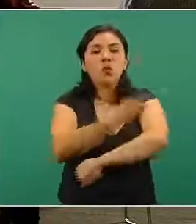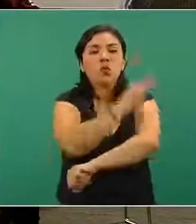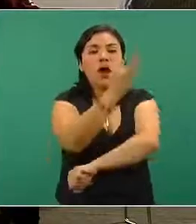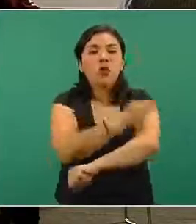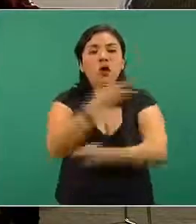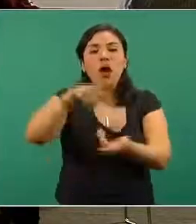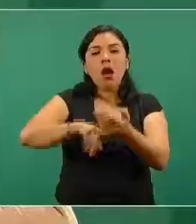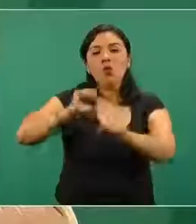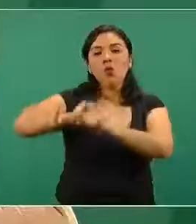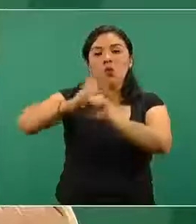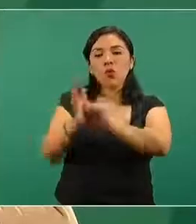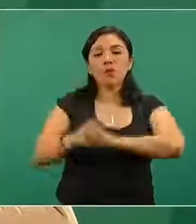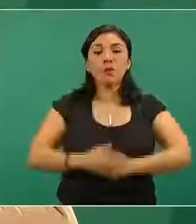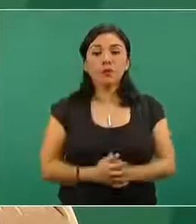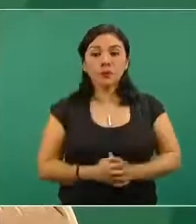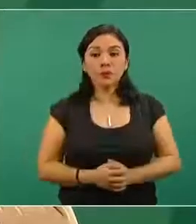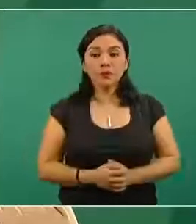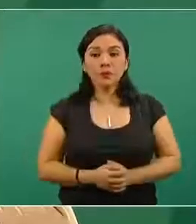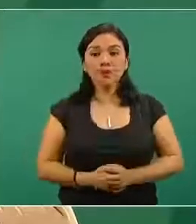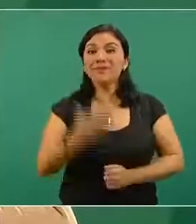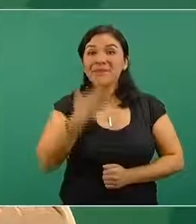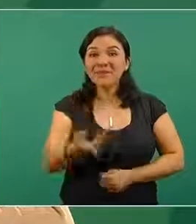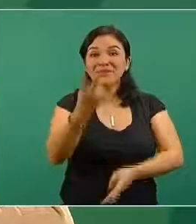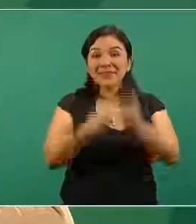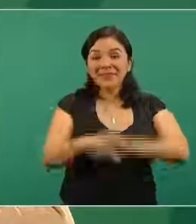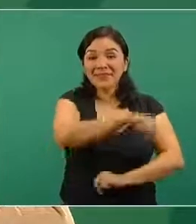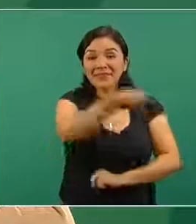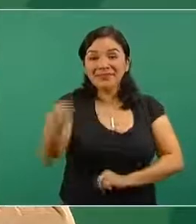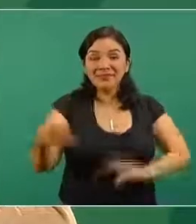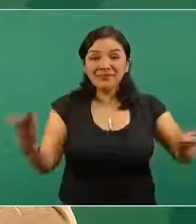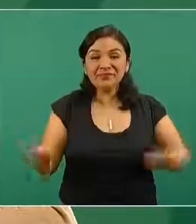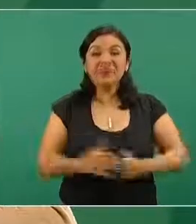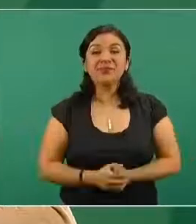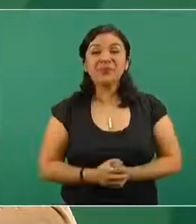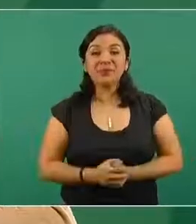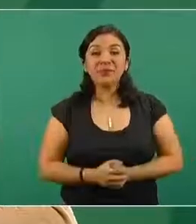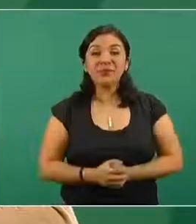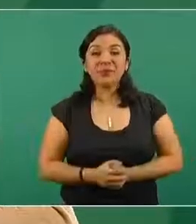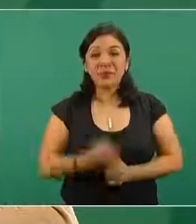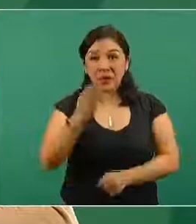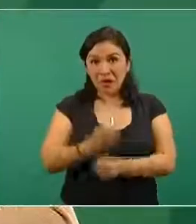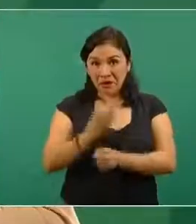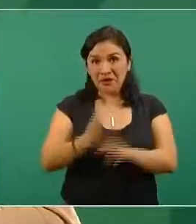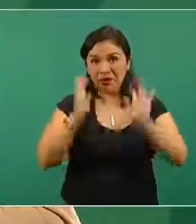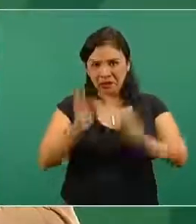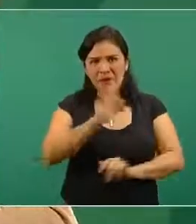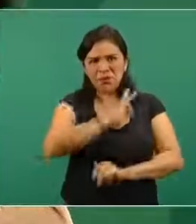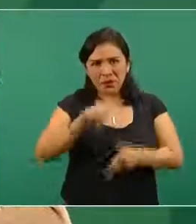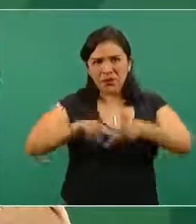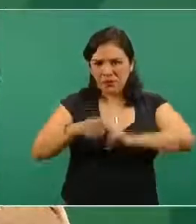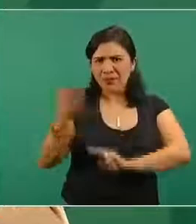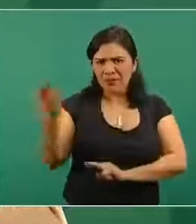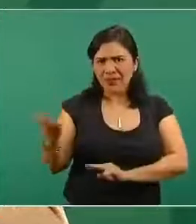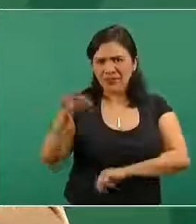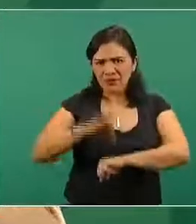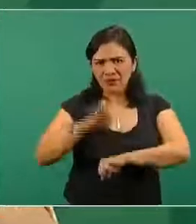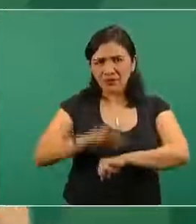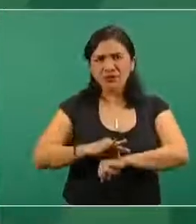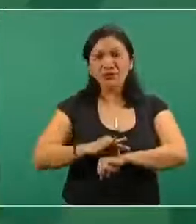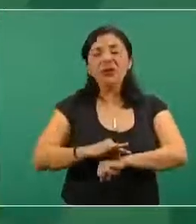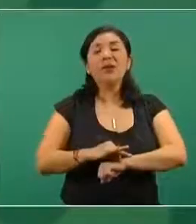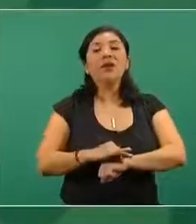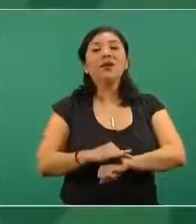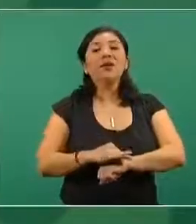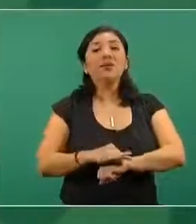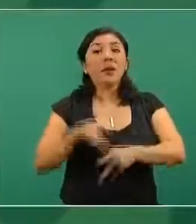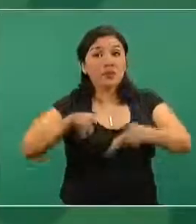ante COVID en México. Pues bienvenidos, si les parece podemos iniciar, doctor Ruy, y